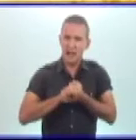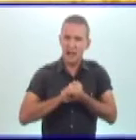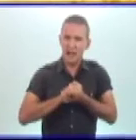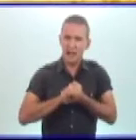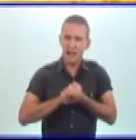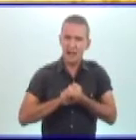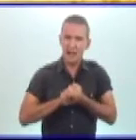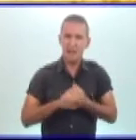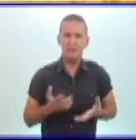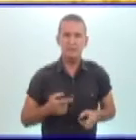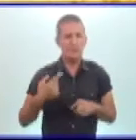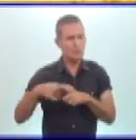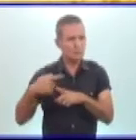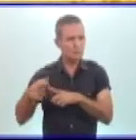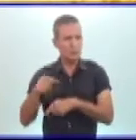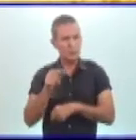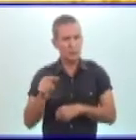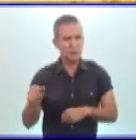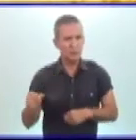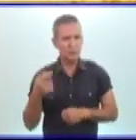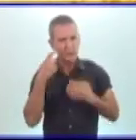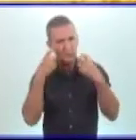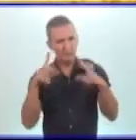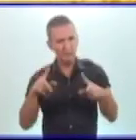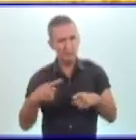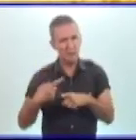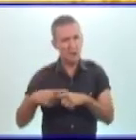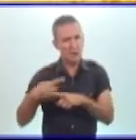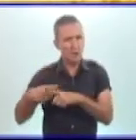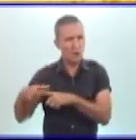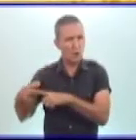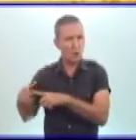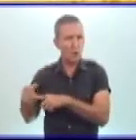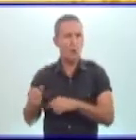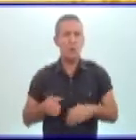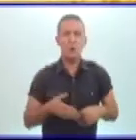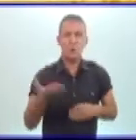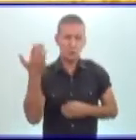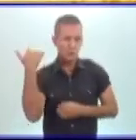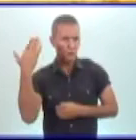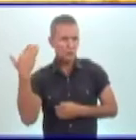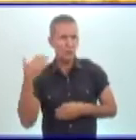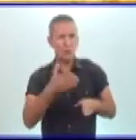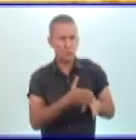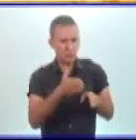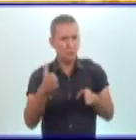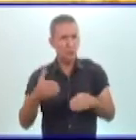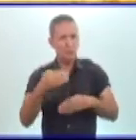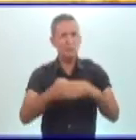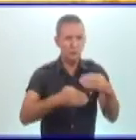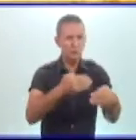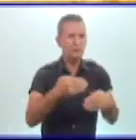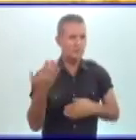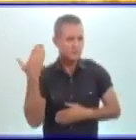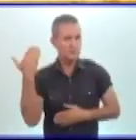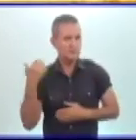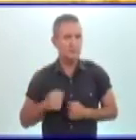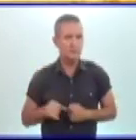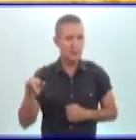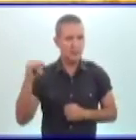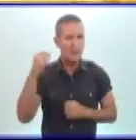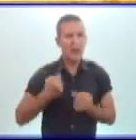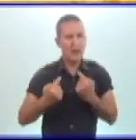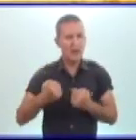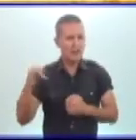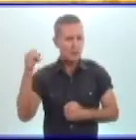determinados procesos y también, ¿por qué no?, luchar por emanciparnos. Yo los dejo entonces con algunas ideas que creo que son